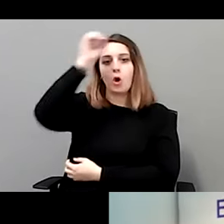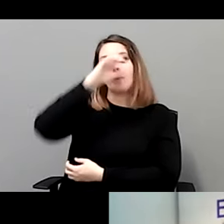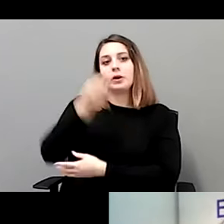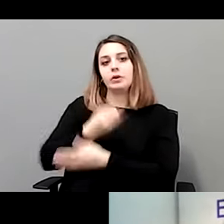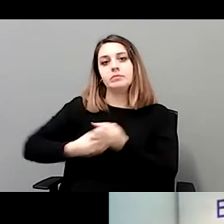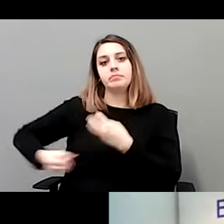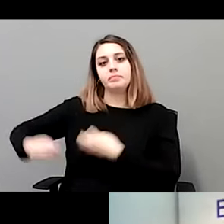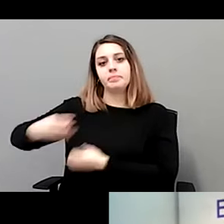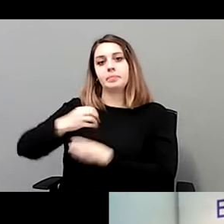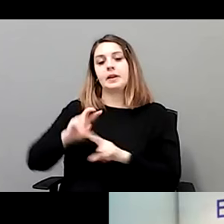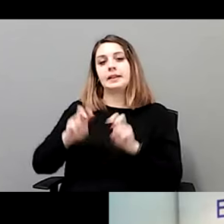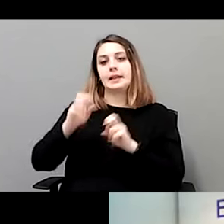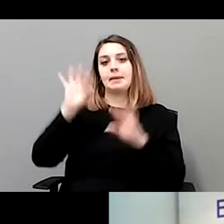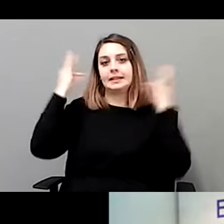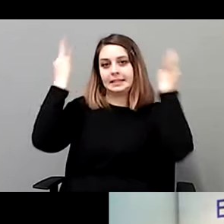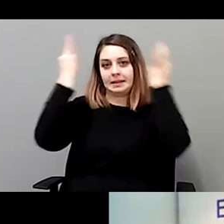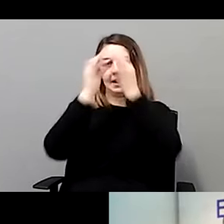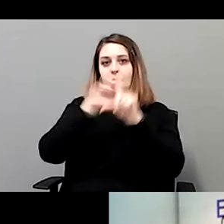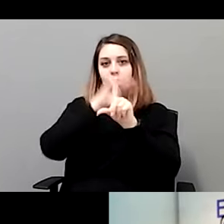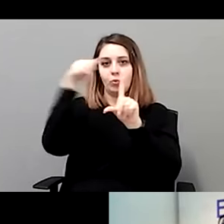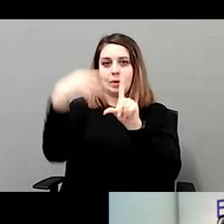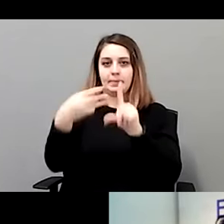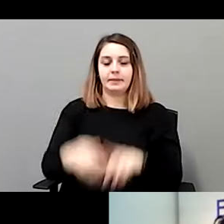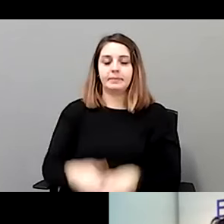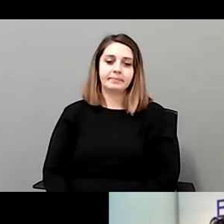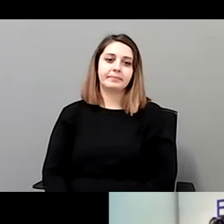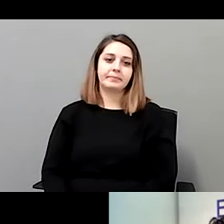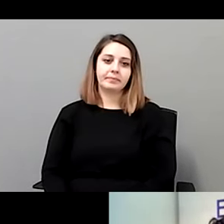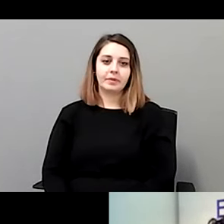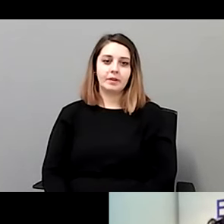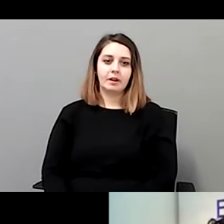acerca de este seminario web.